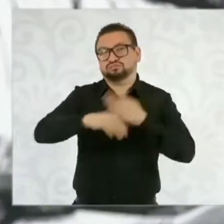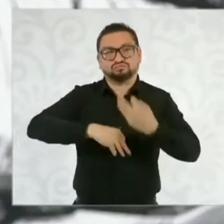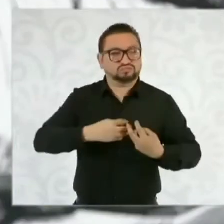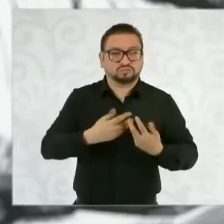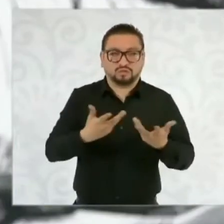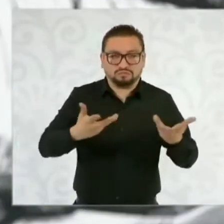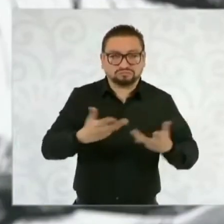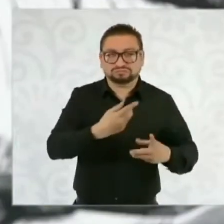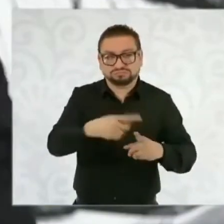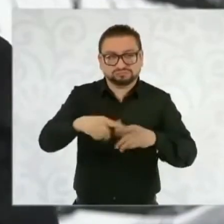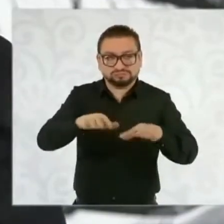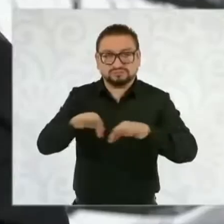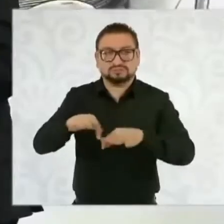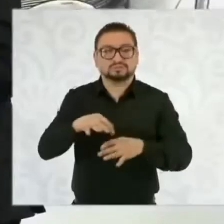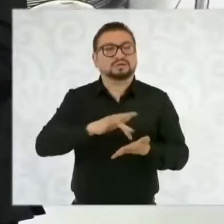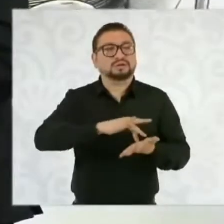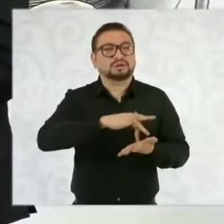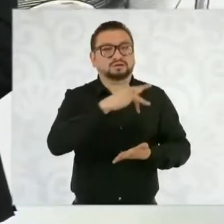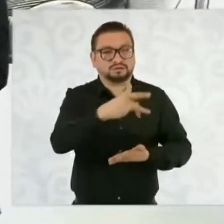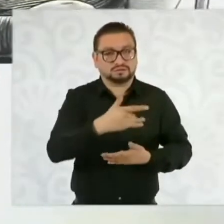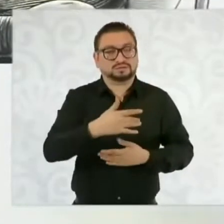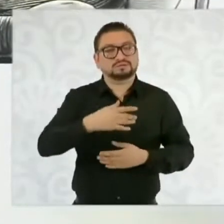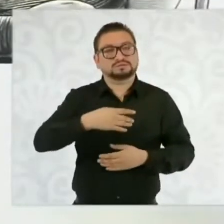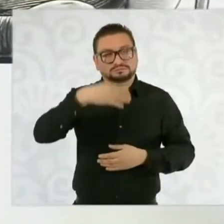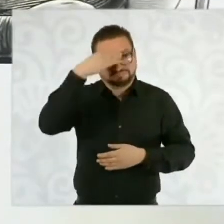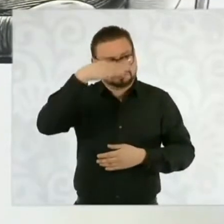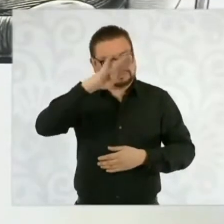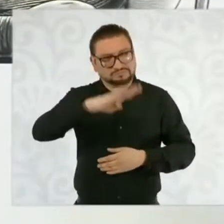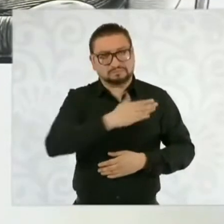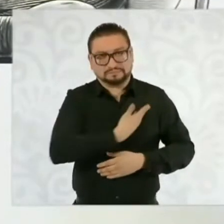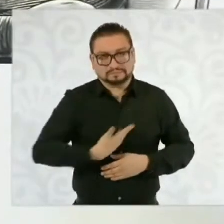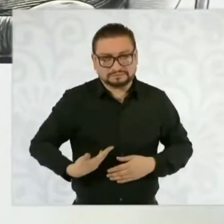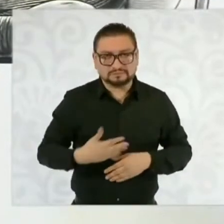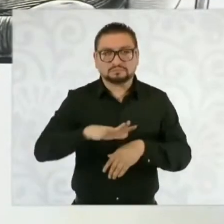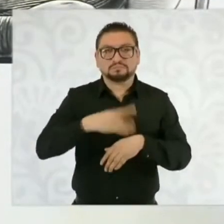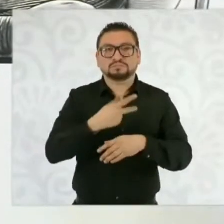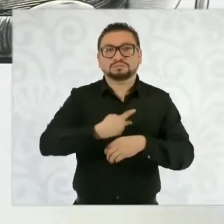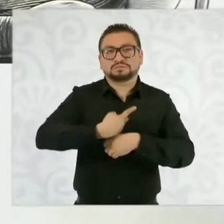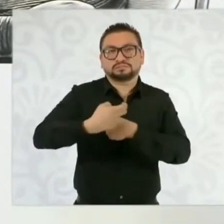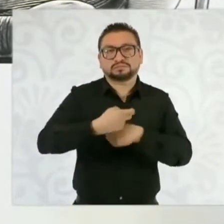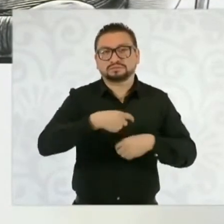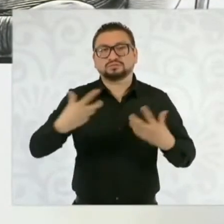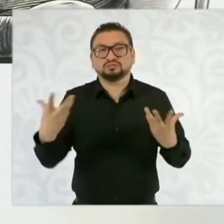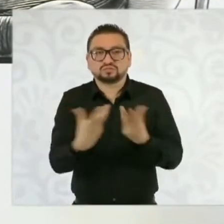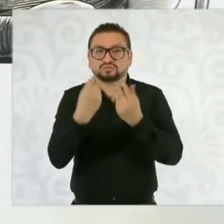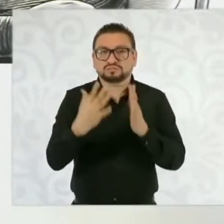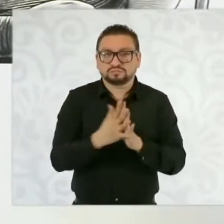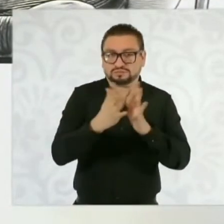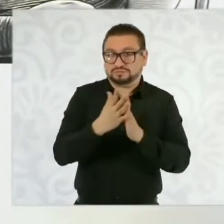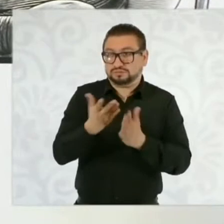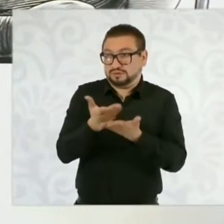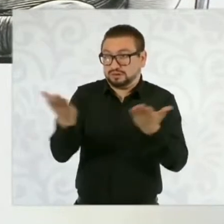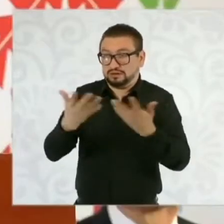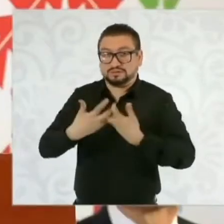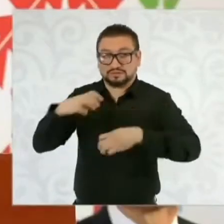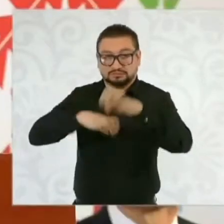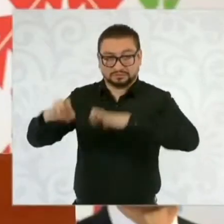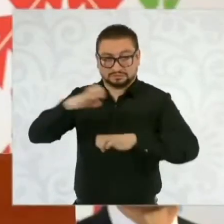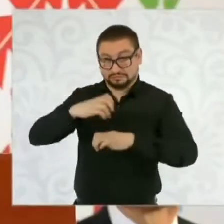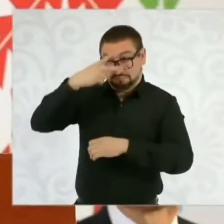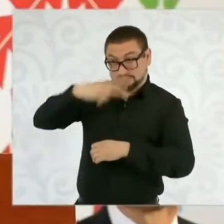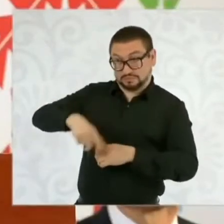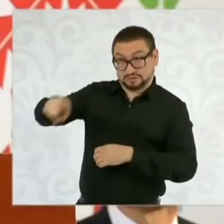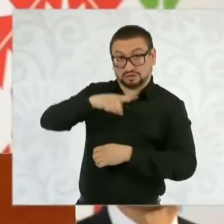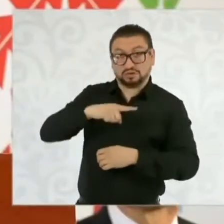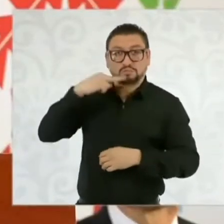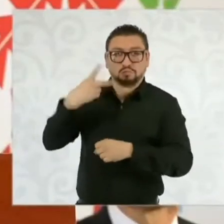gracias, señora presidenta, por invitarnos a sumarnos a este esfuerzo, y muchas gracias a los empresarios de México por